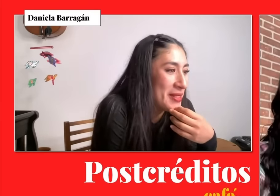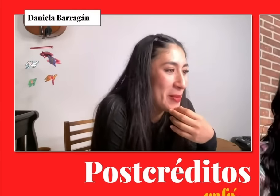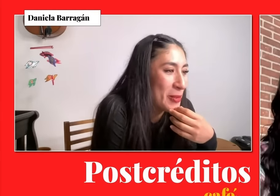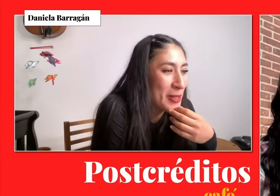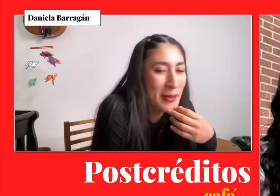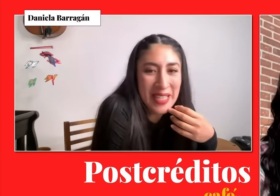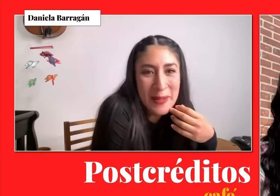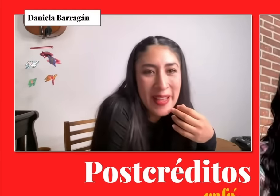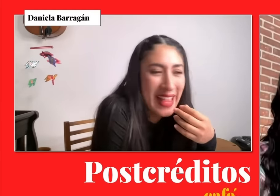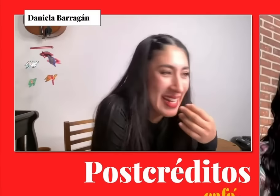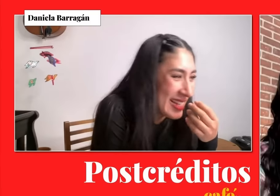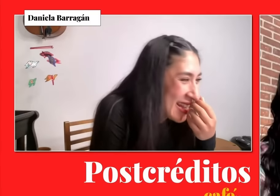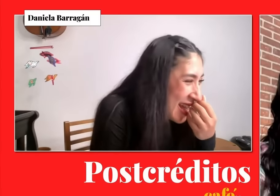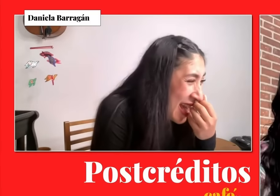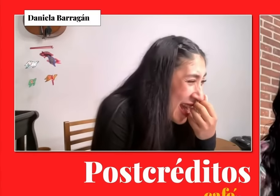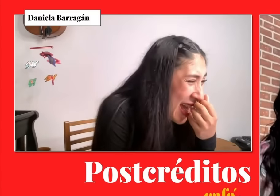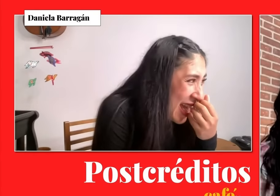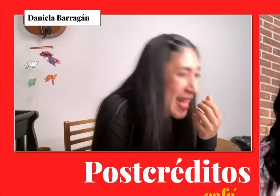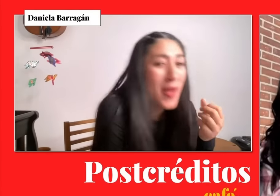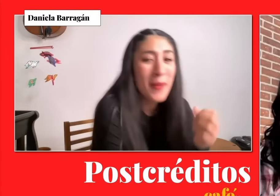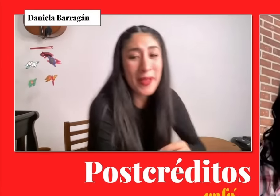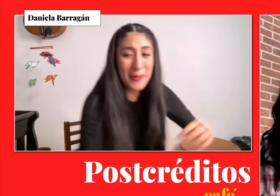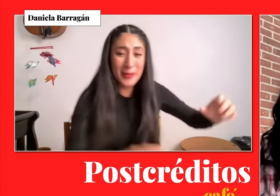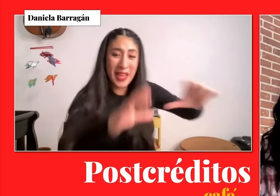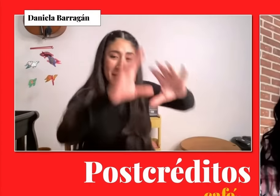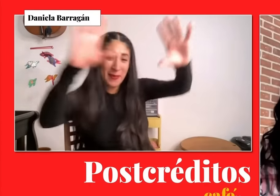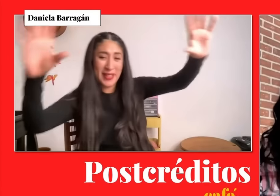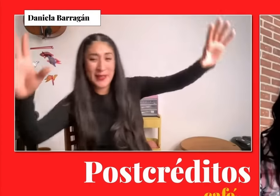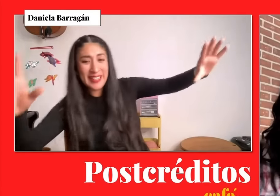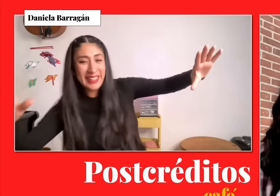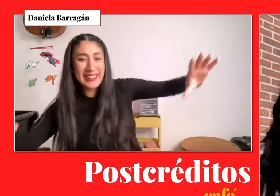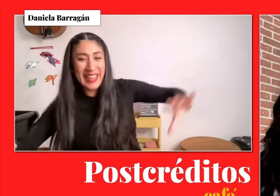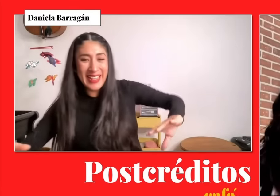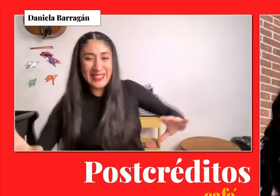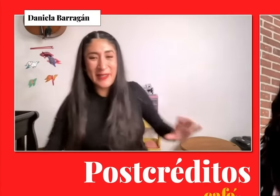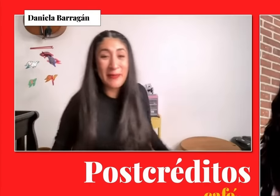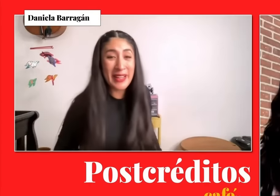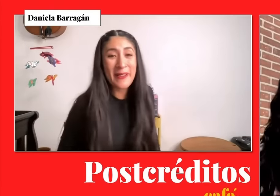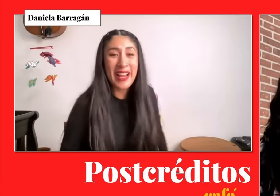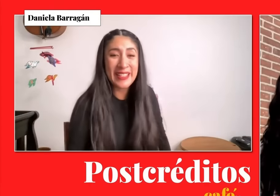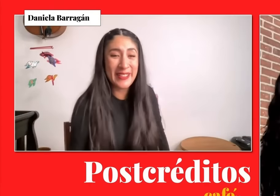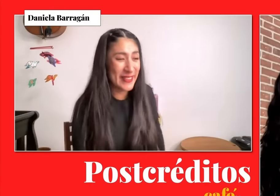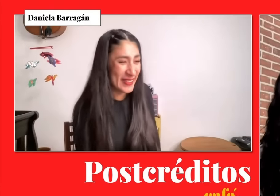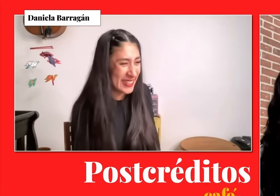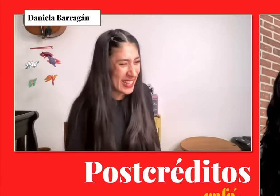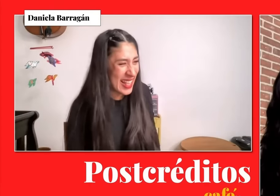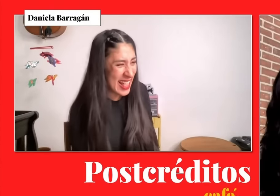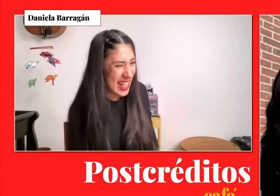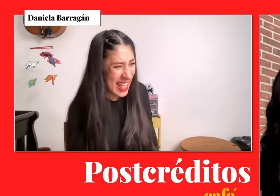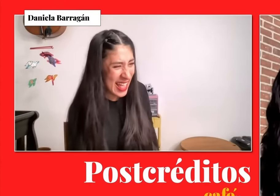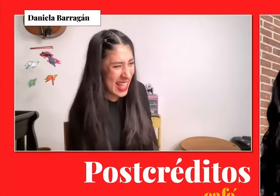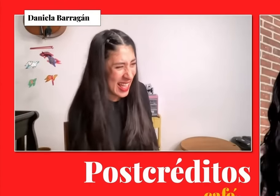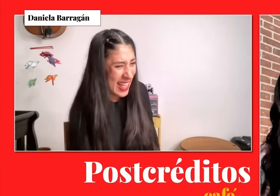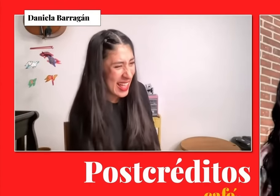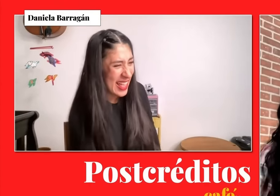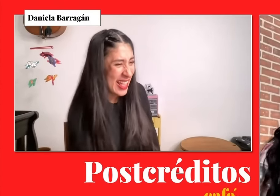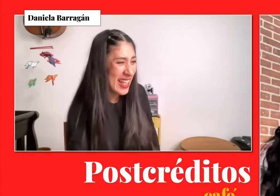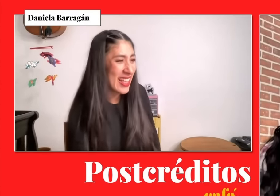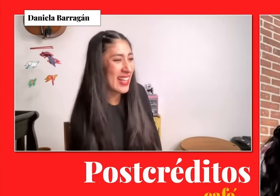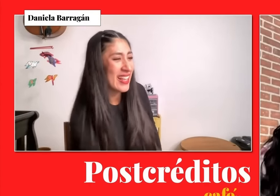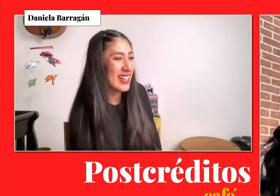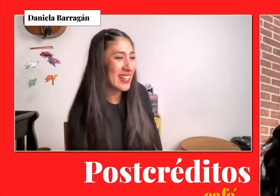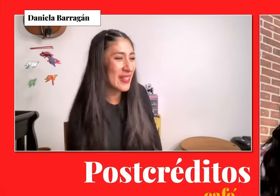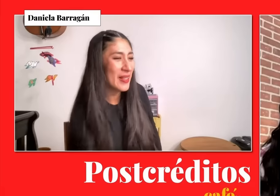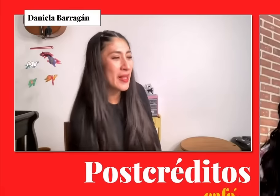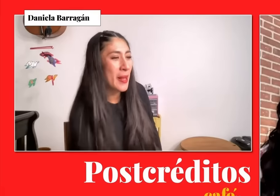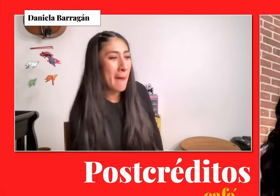geógrafos del mundo escuchando a Dani podemos ver el momento en el que se le rompe el corazón